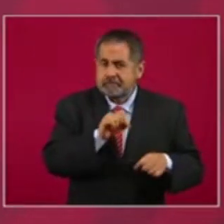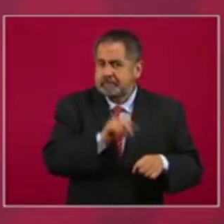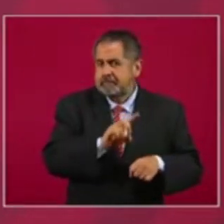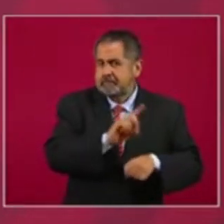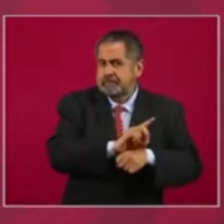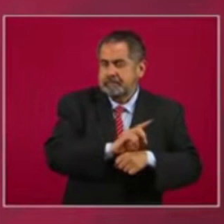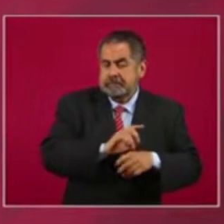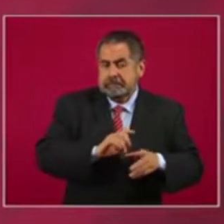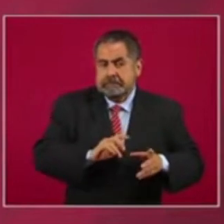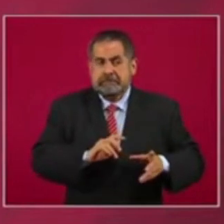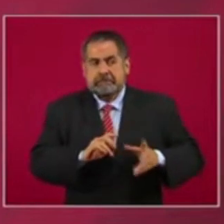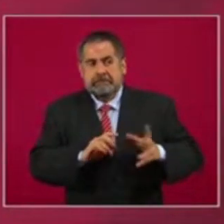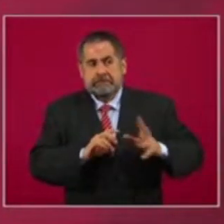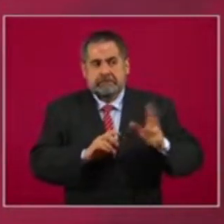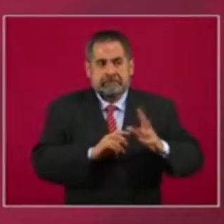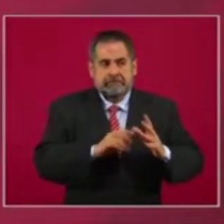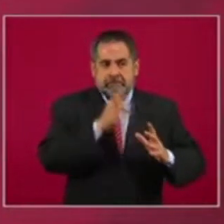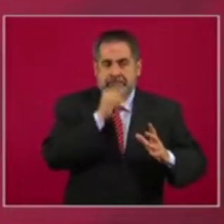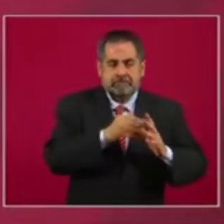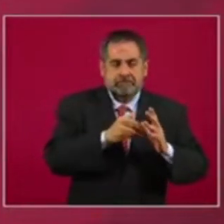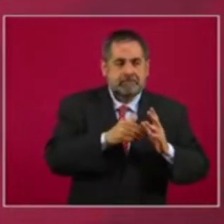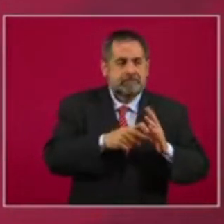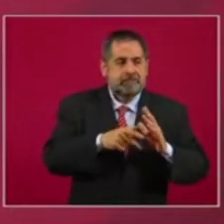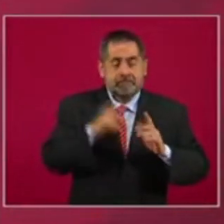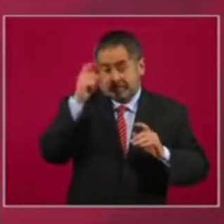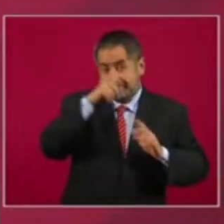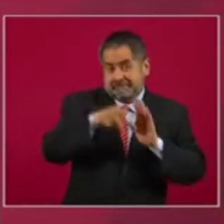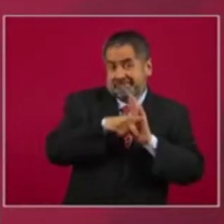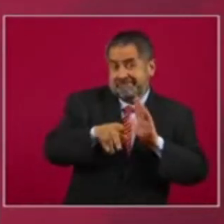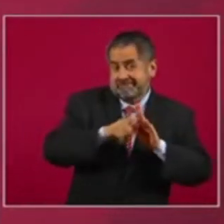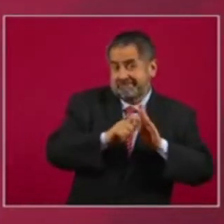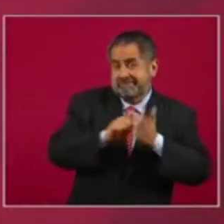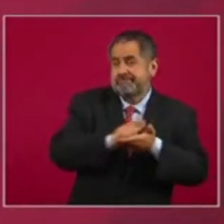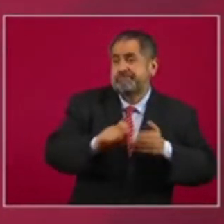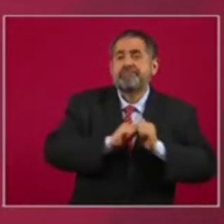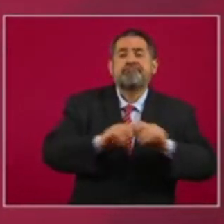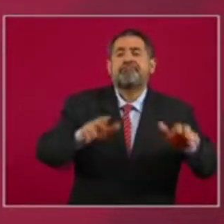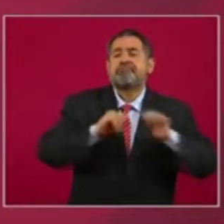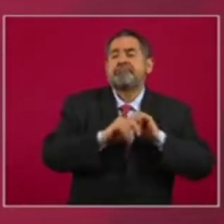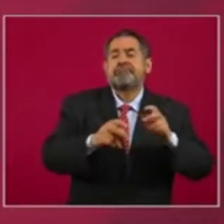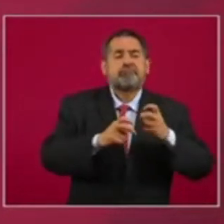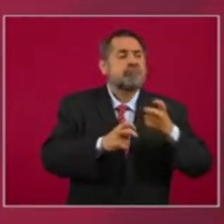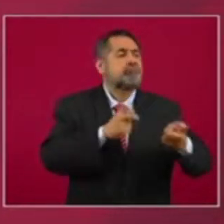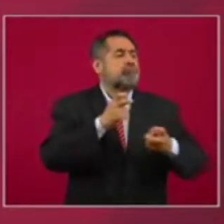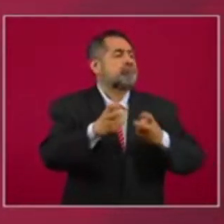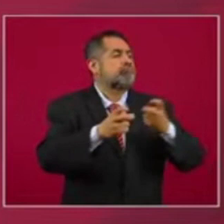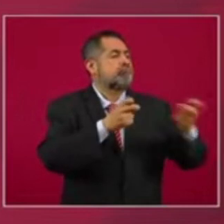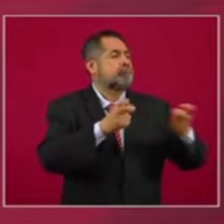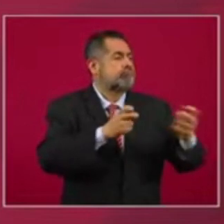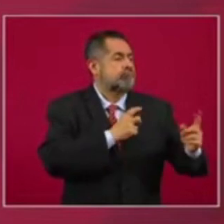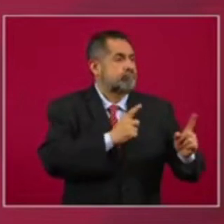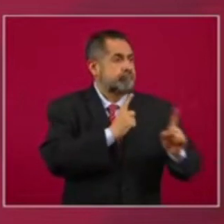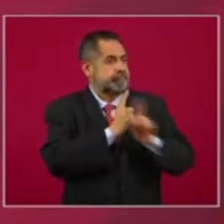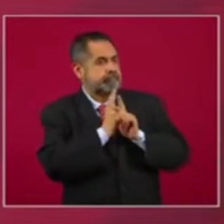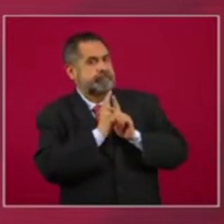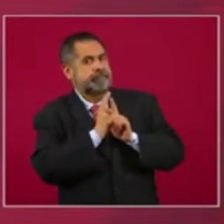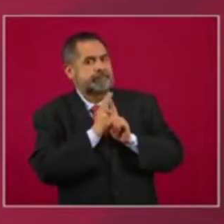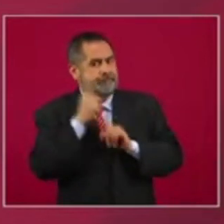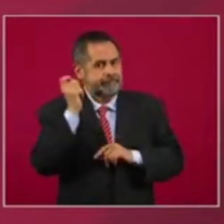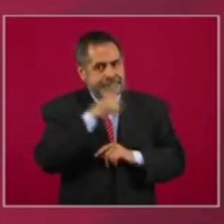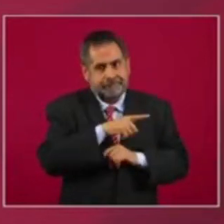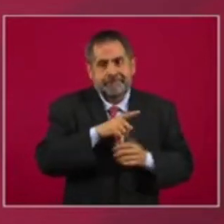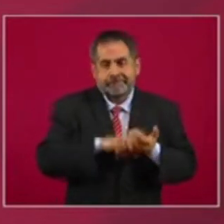Es más difícil hacer el periodismo en los municipios, en